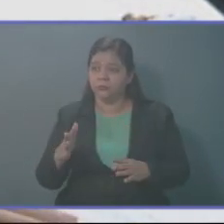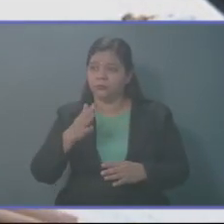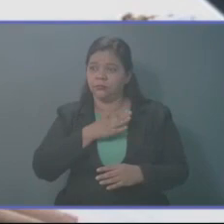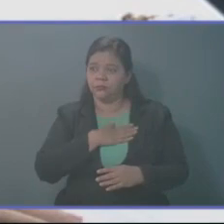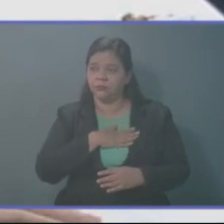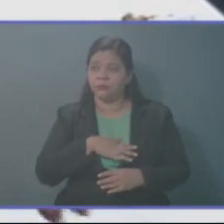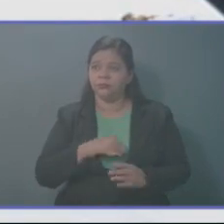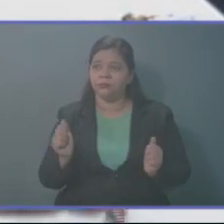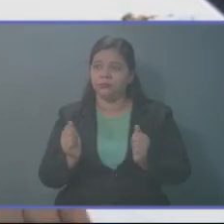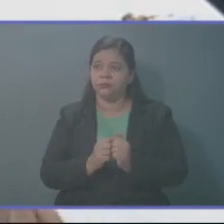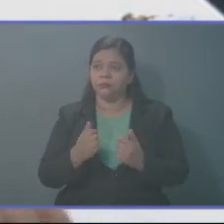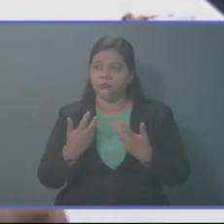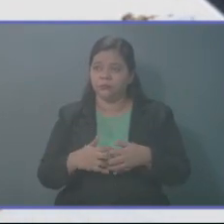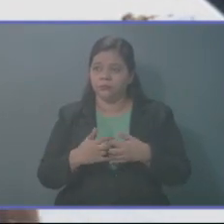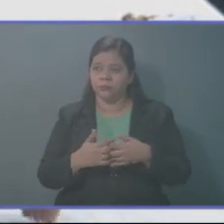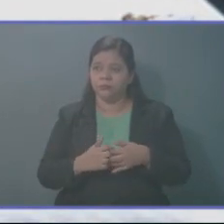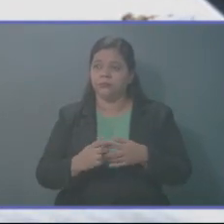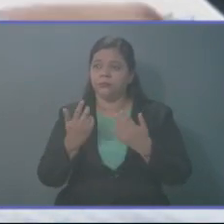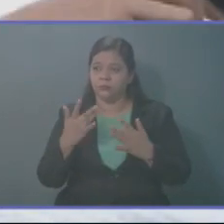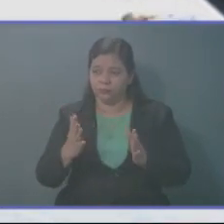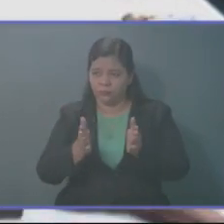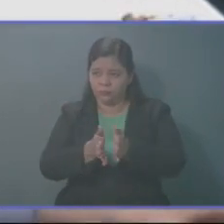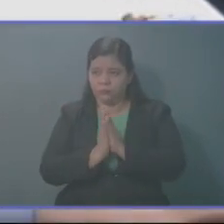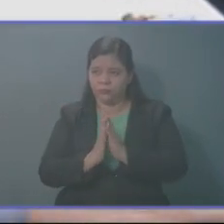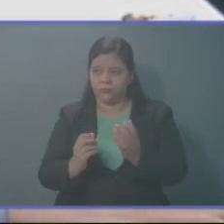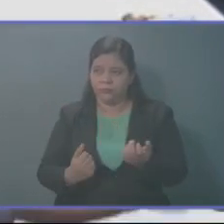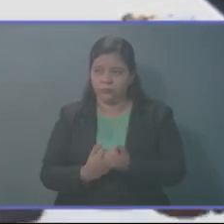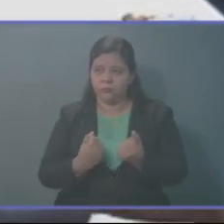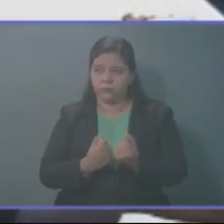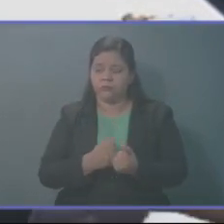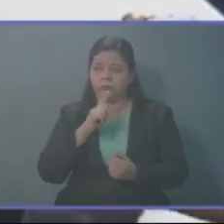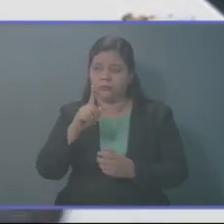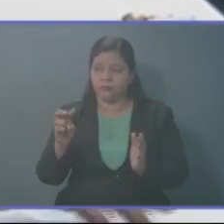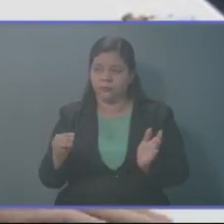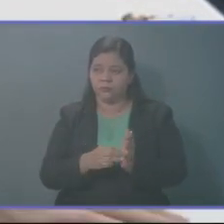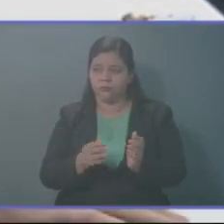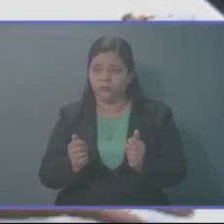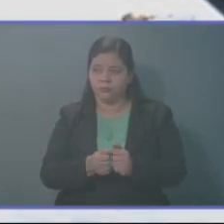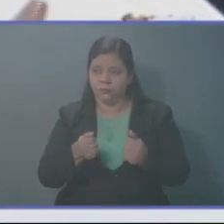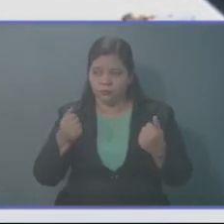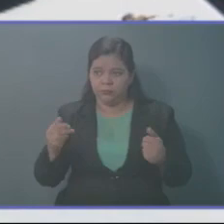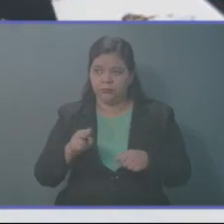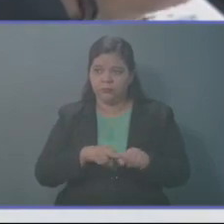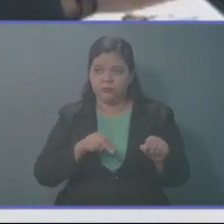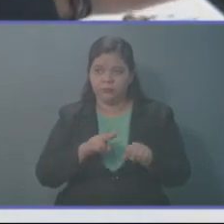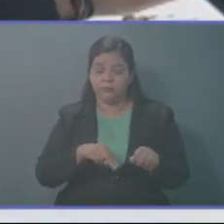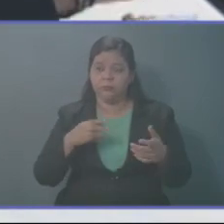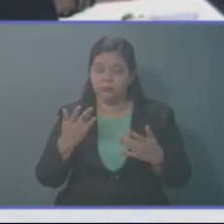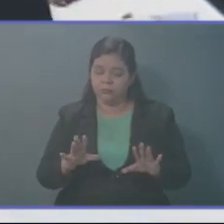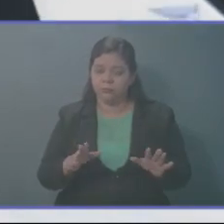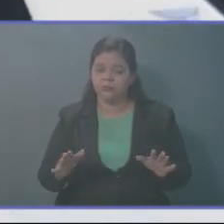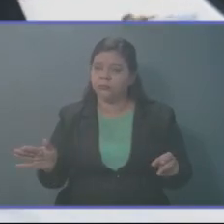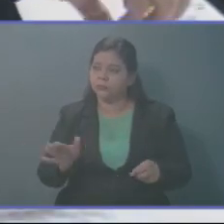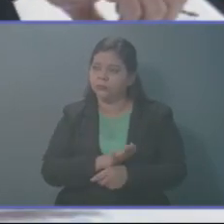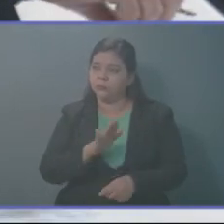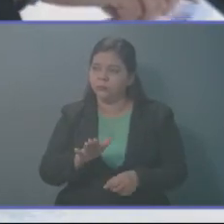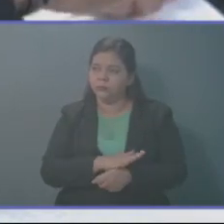los empresarios que están pidiendo el apoyo de esa emisión de los $1.000 millones. Ahí viene acompañado un paquete